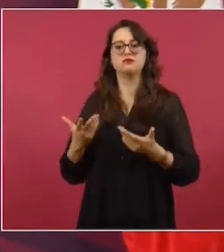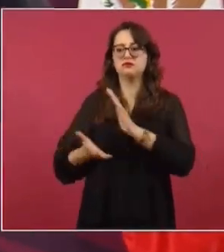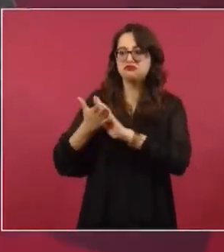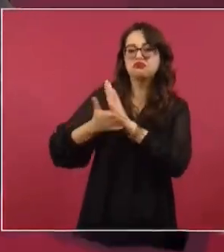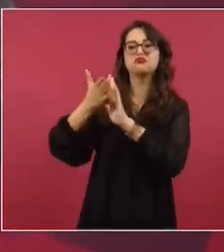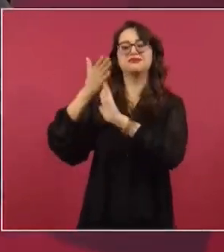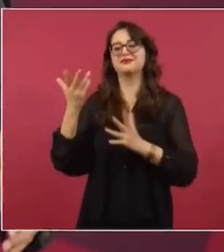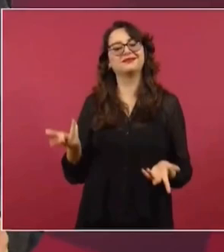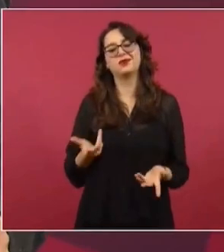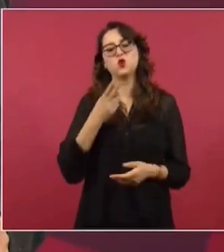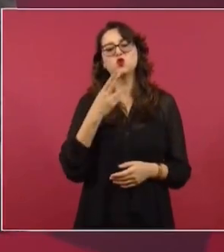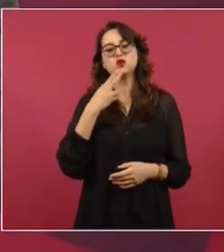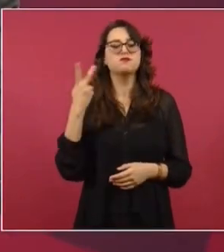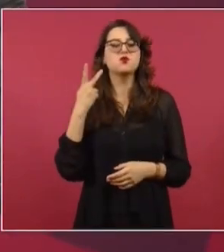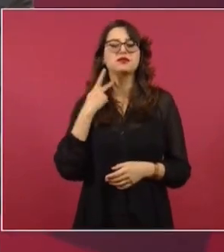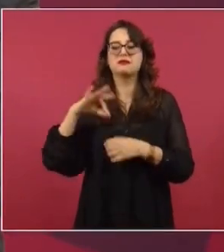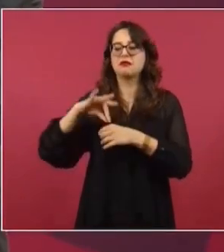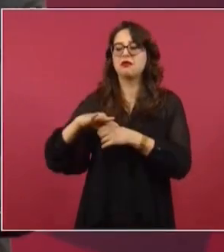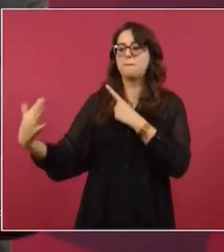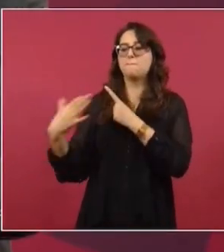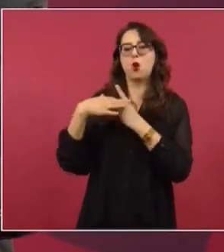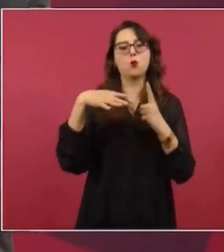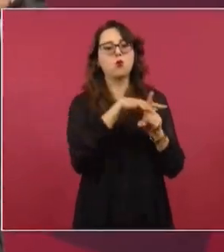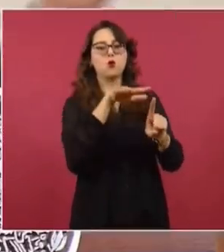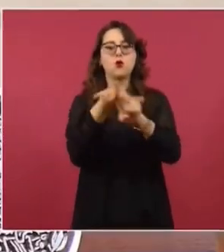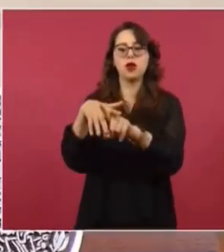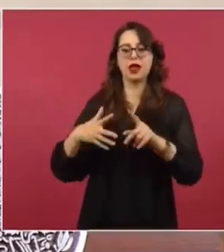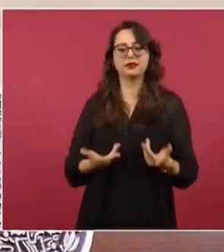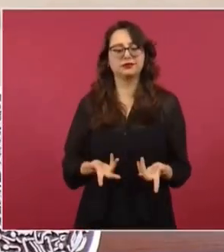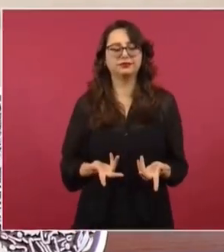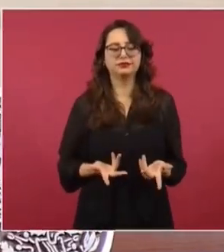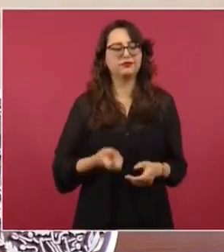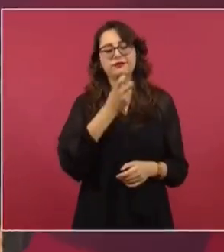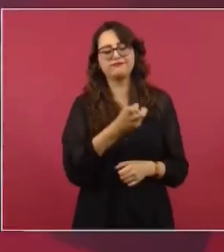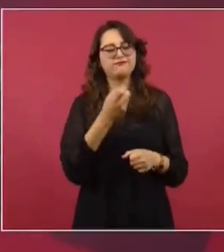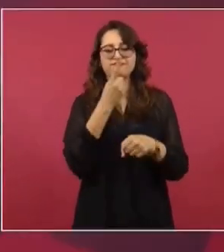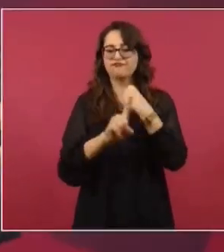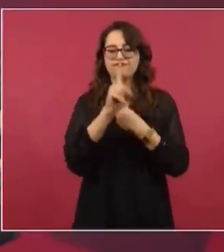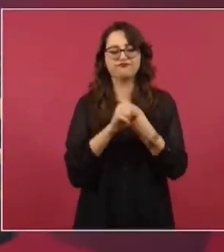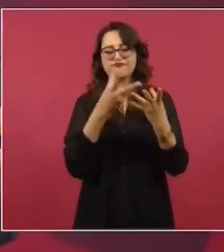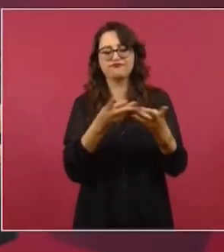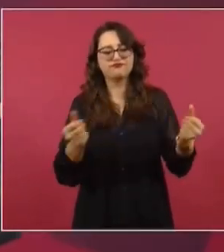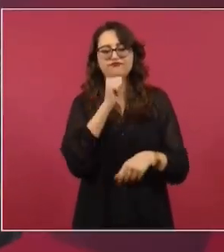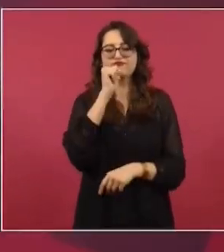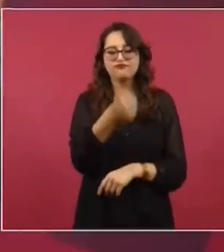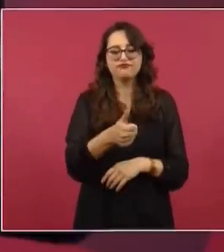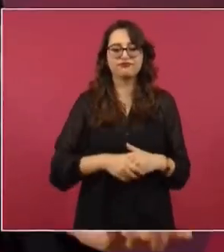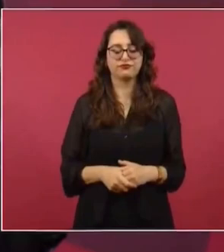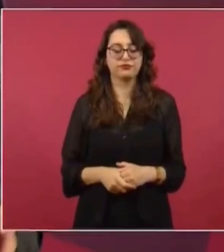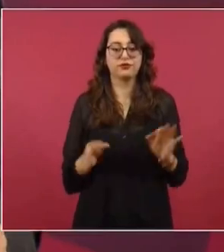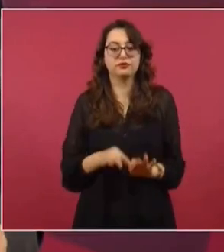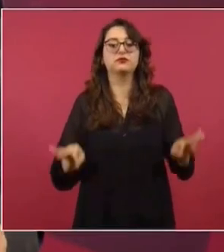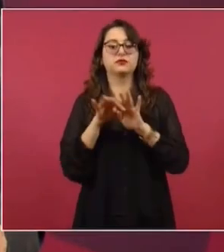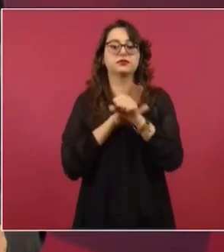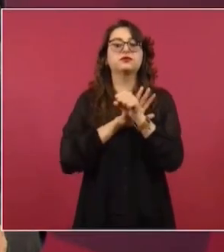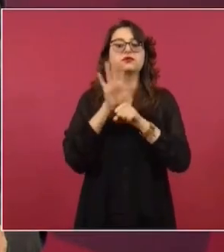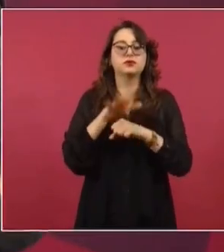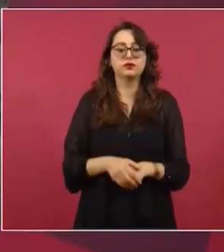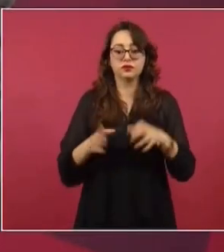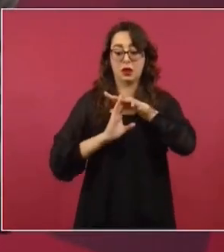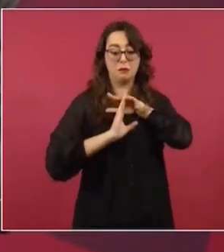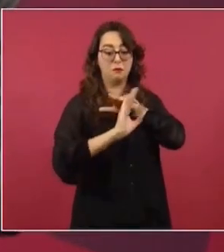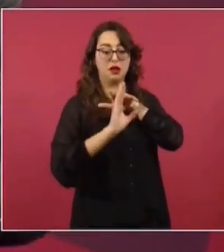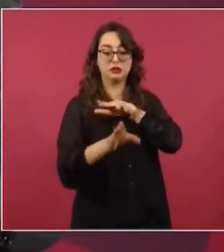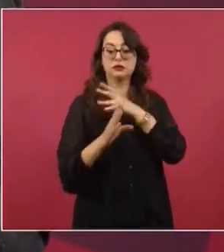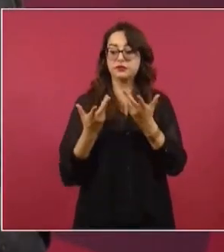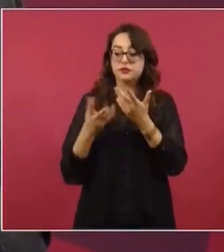porque eso no resuelve nada. ¿Qué es lo que hay que buscar? Pues que la gente no se vea obligada a salir